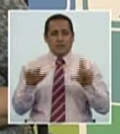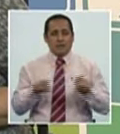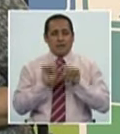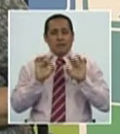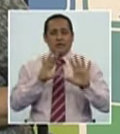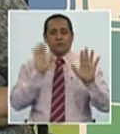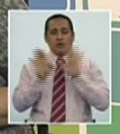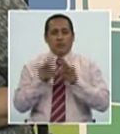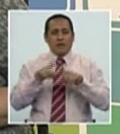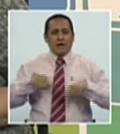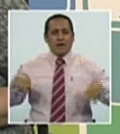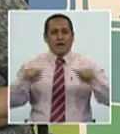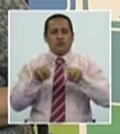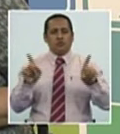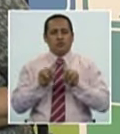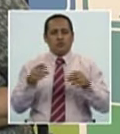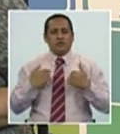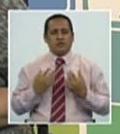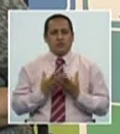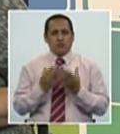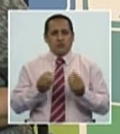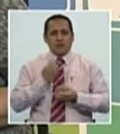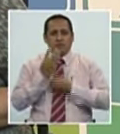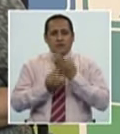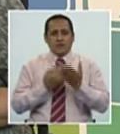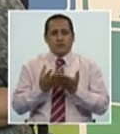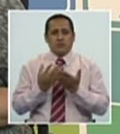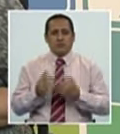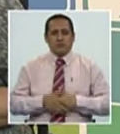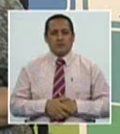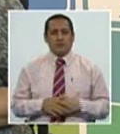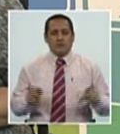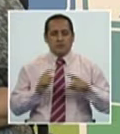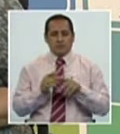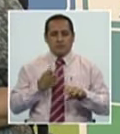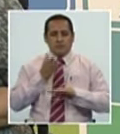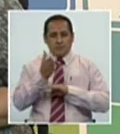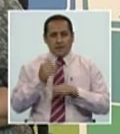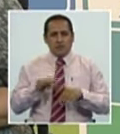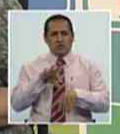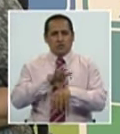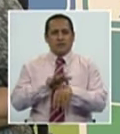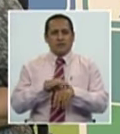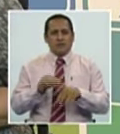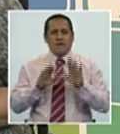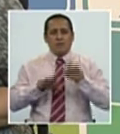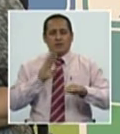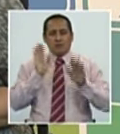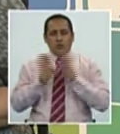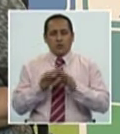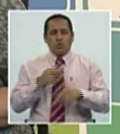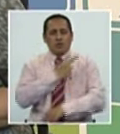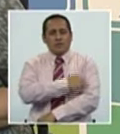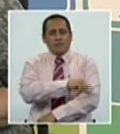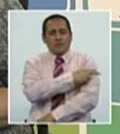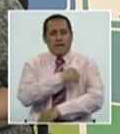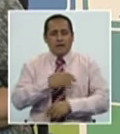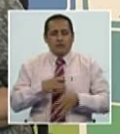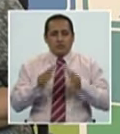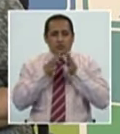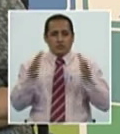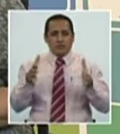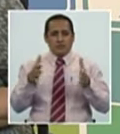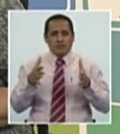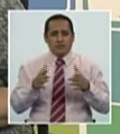que justamente pues a veces no tienen toda la información y llegan al seguro y a veces, o algún hospital, no